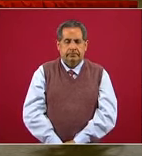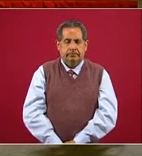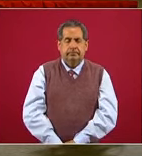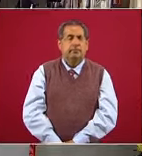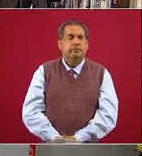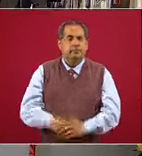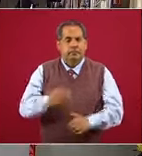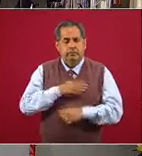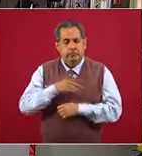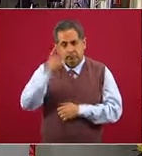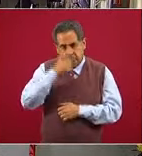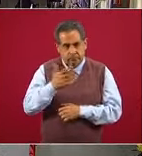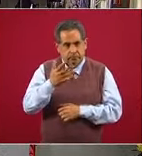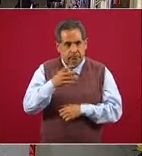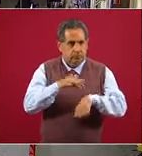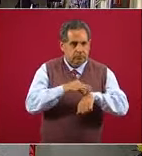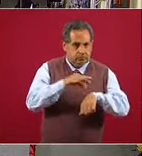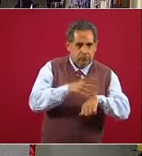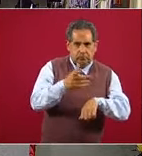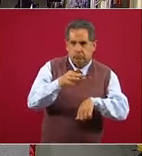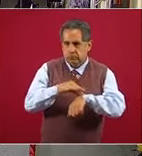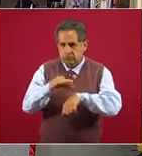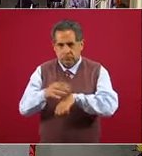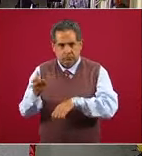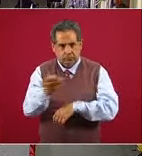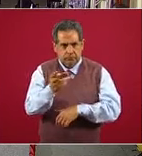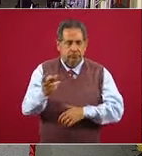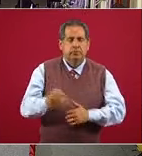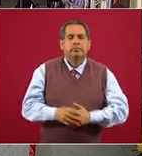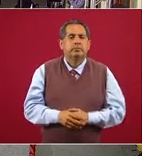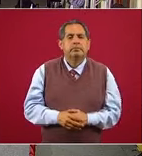Buenas noches, doctor Alomía. Buenas noches, doctor Cortés.